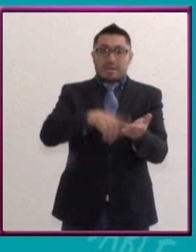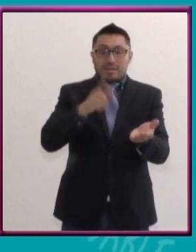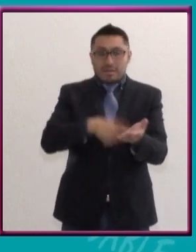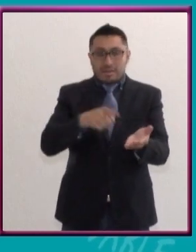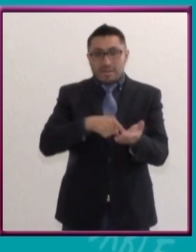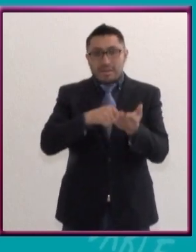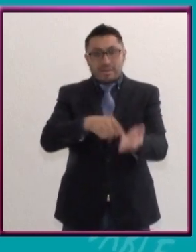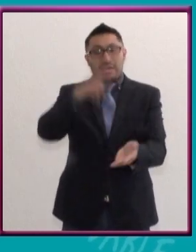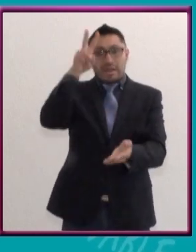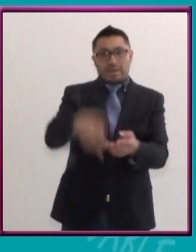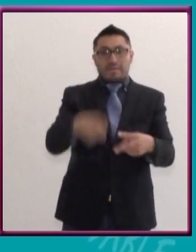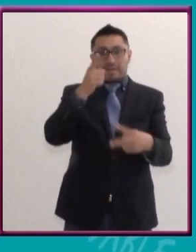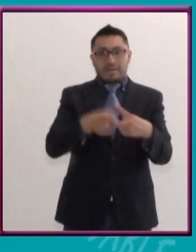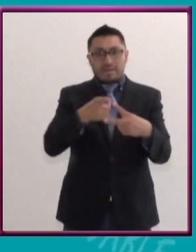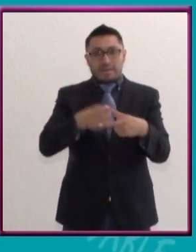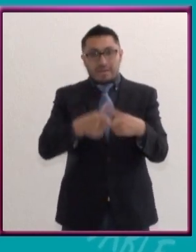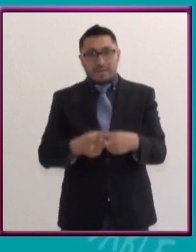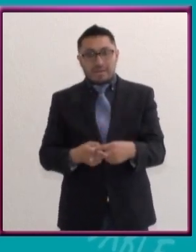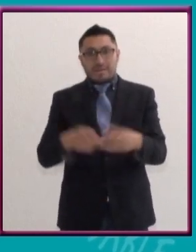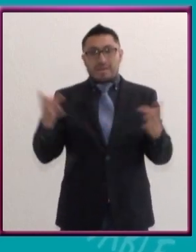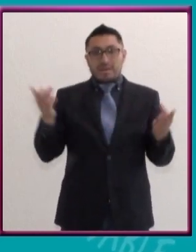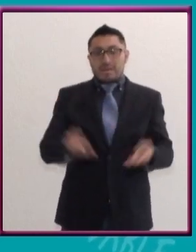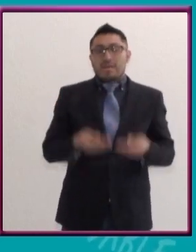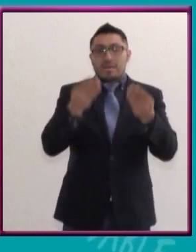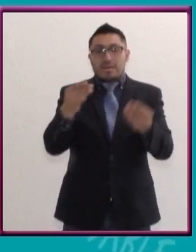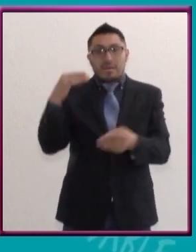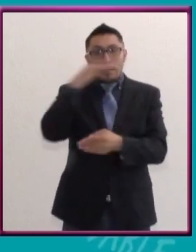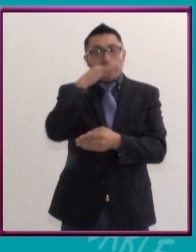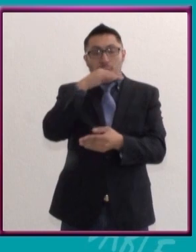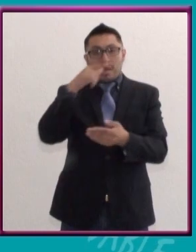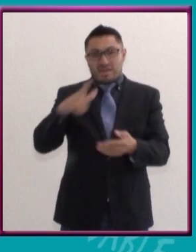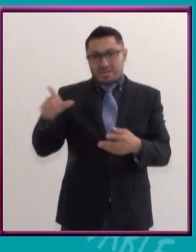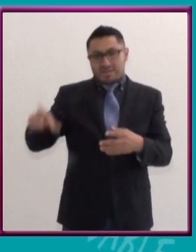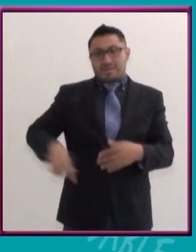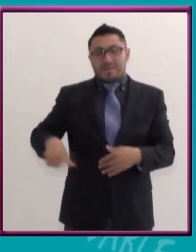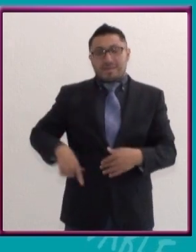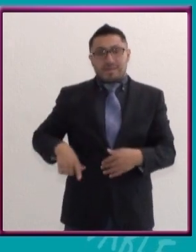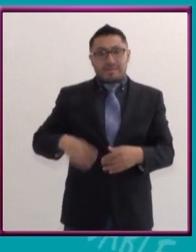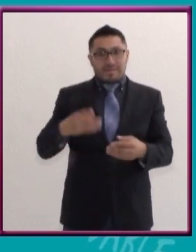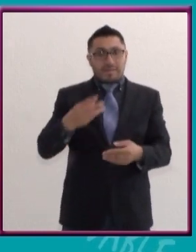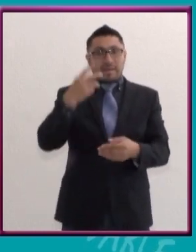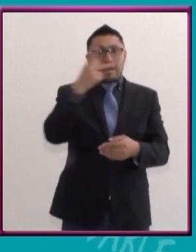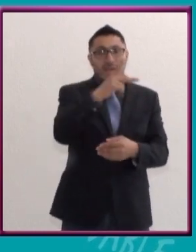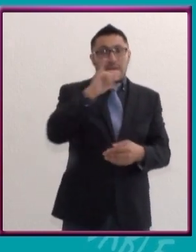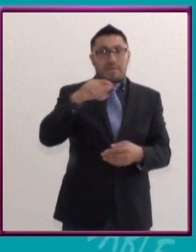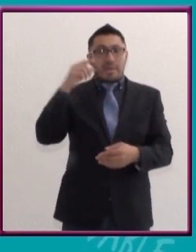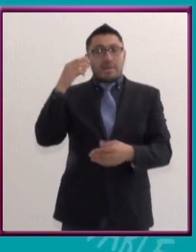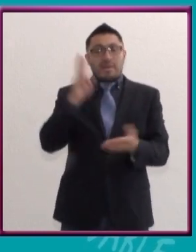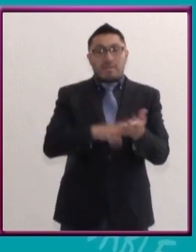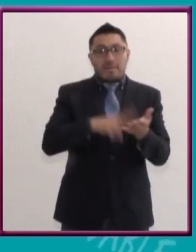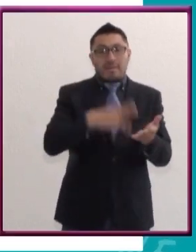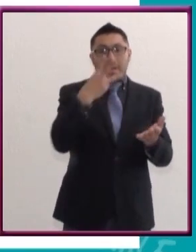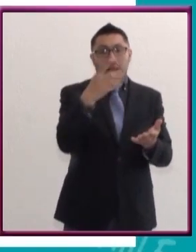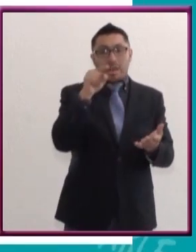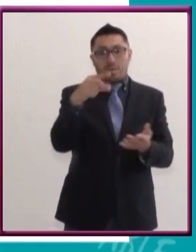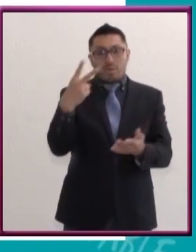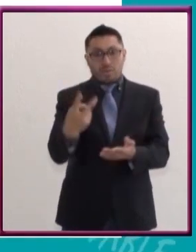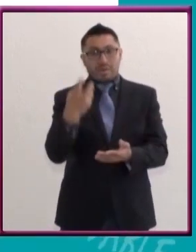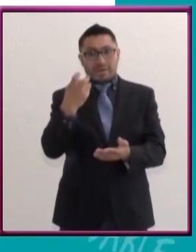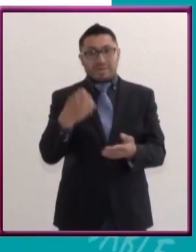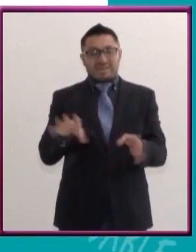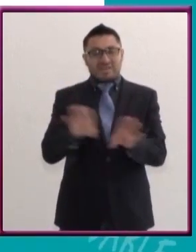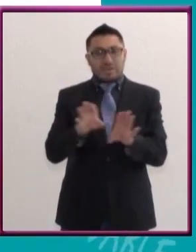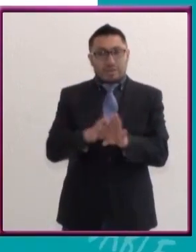que era una verdad matemática y se le daba gratis al gobierno, que pi valía 3.2 y que con